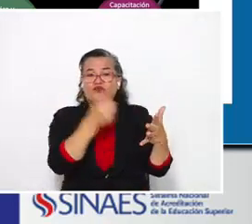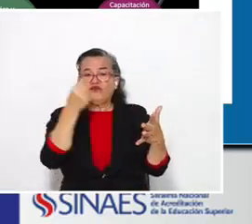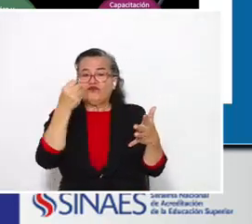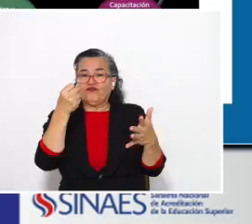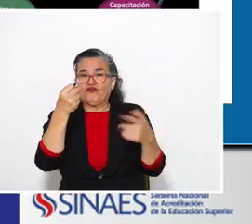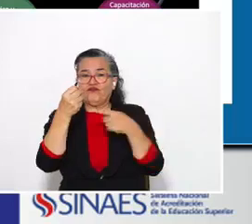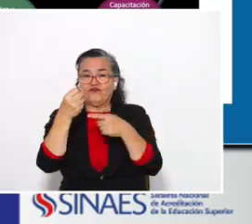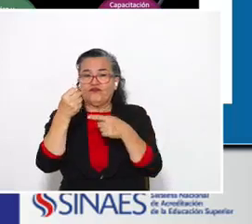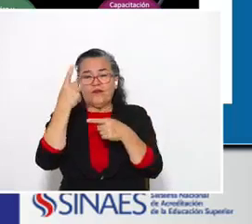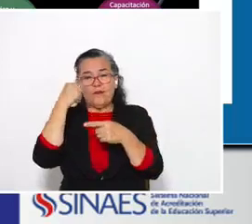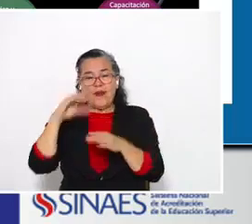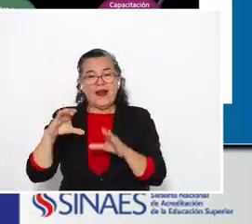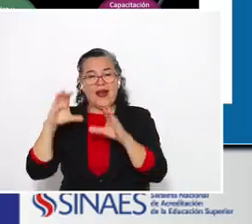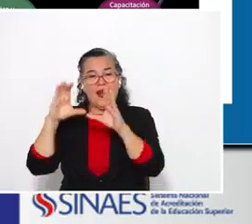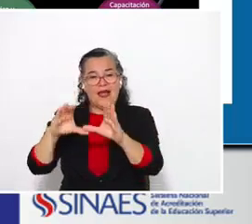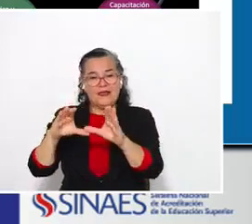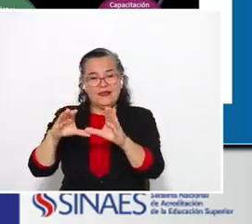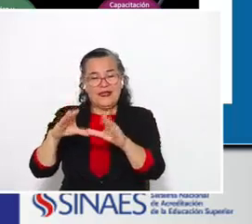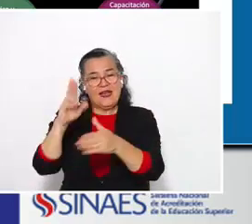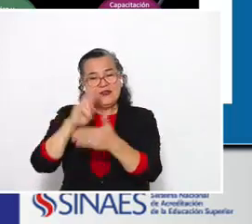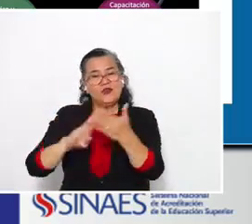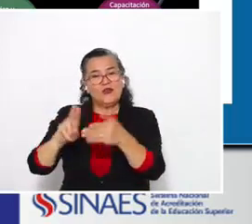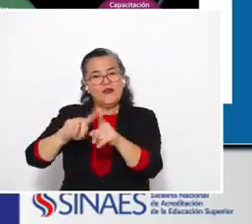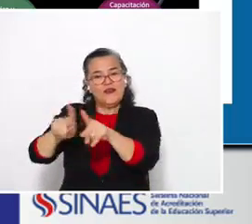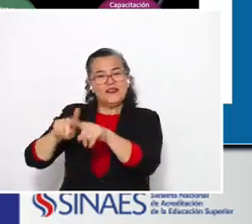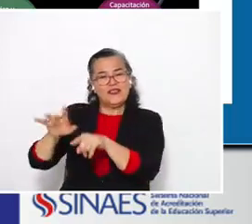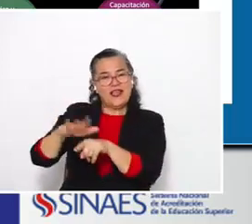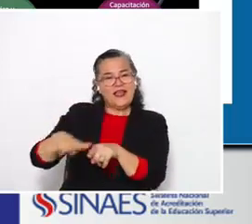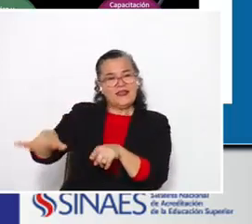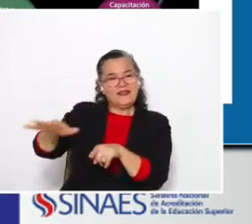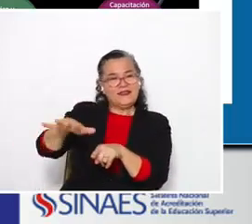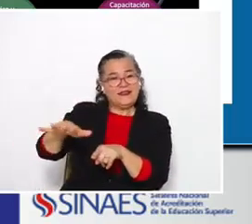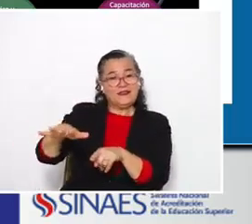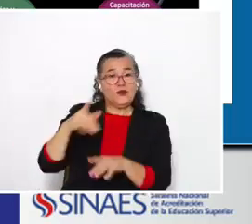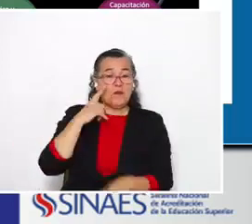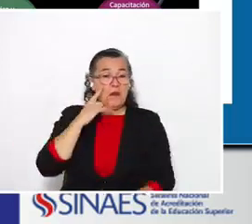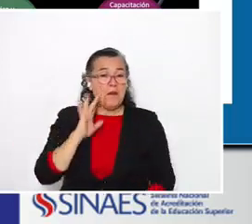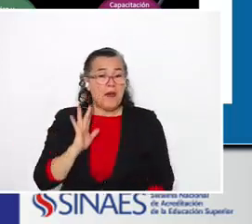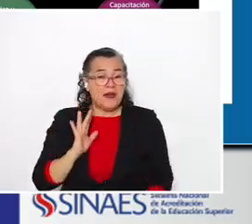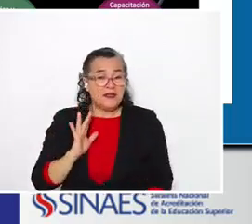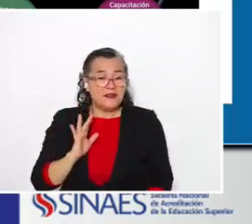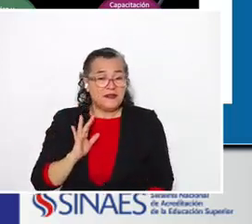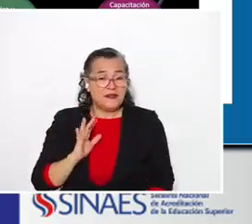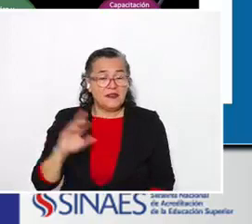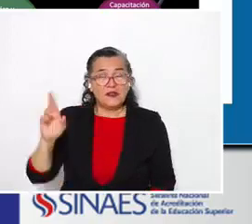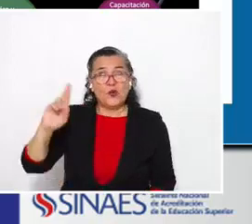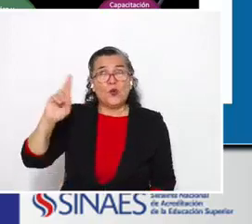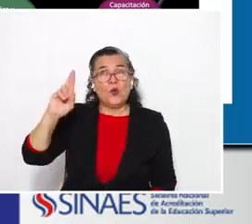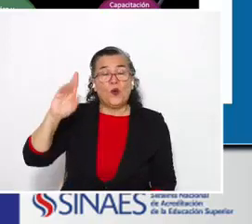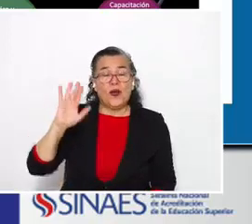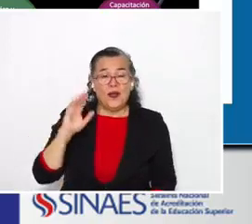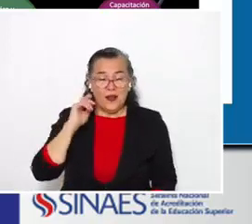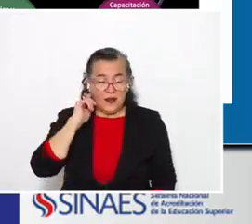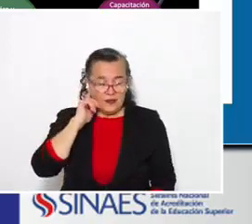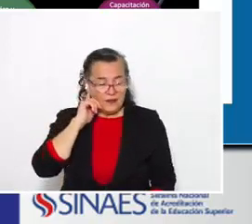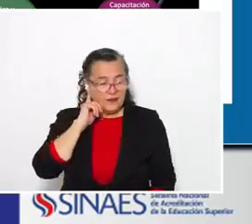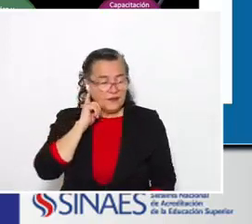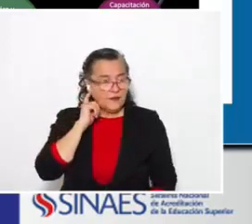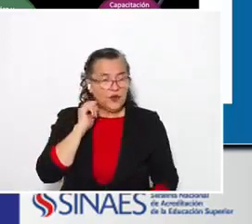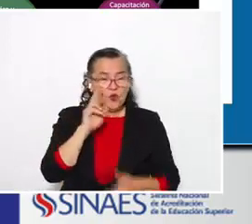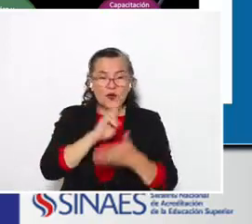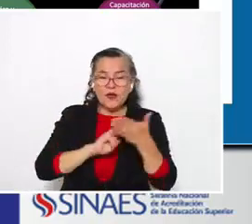para la certificación en las universidades. A mí me parece que ojalá las universidades se